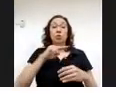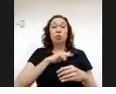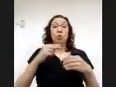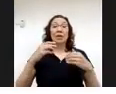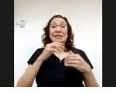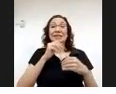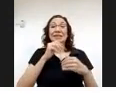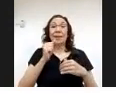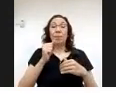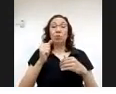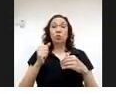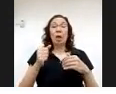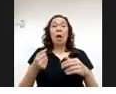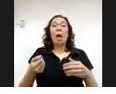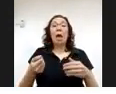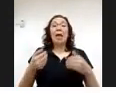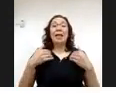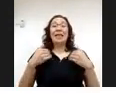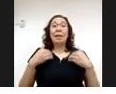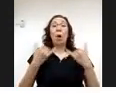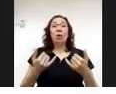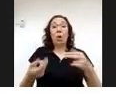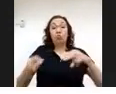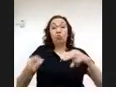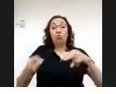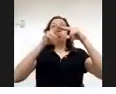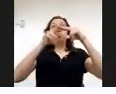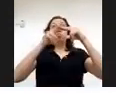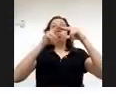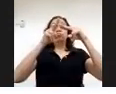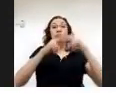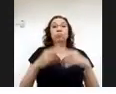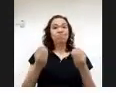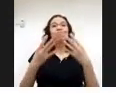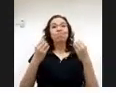una alza significativa de contagios.